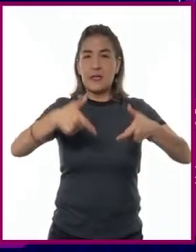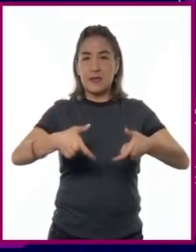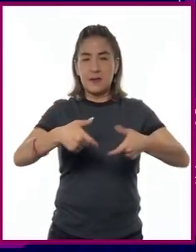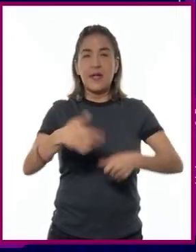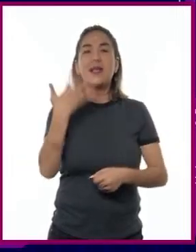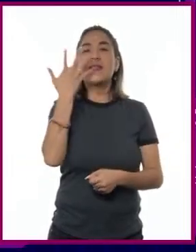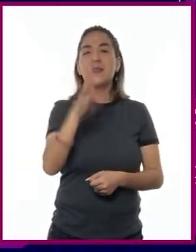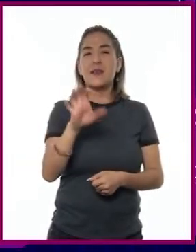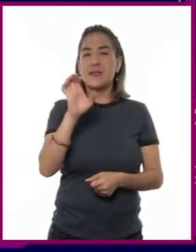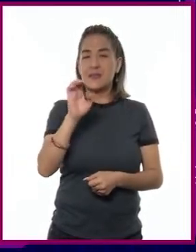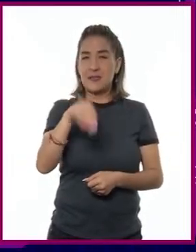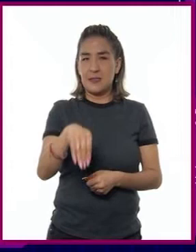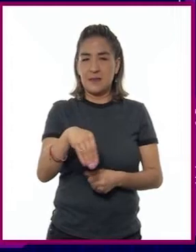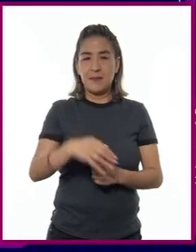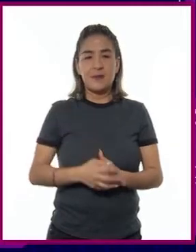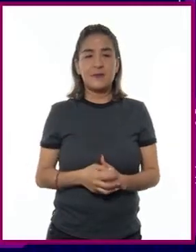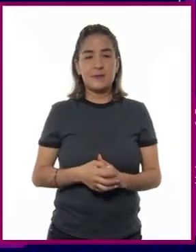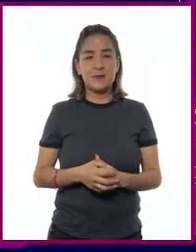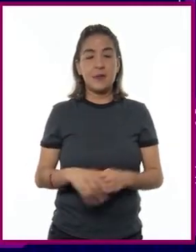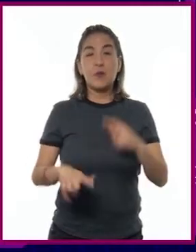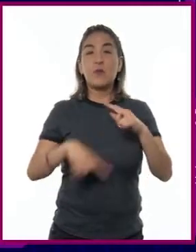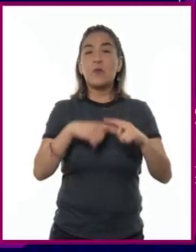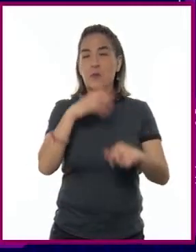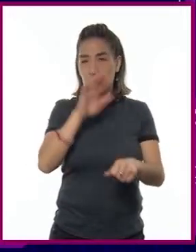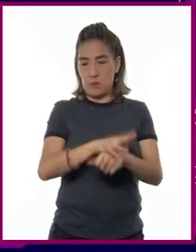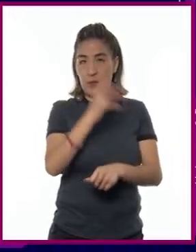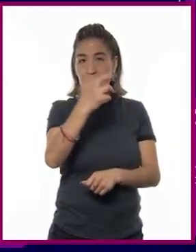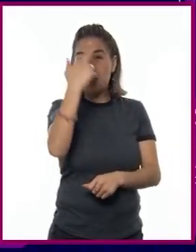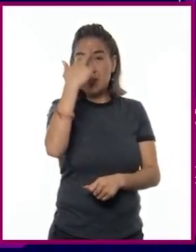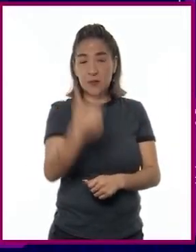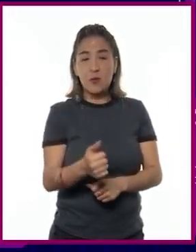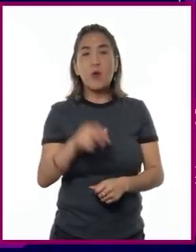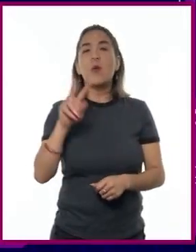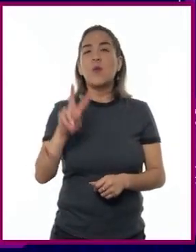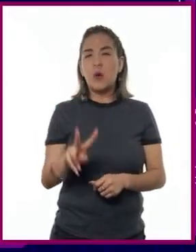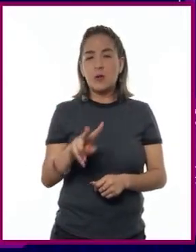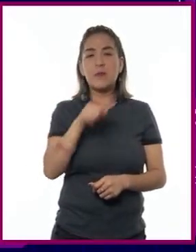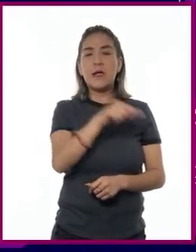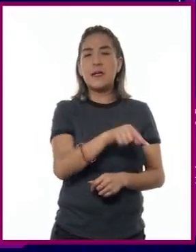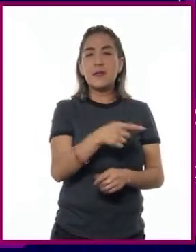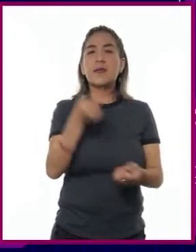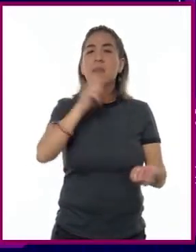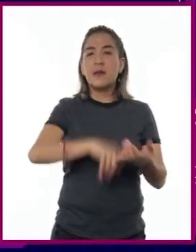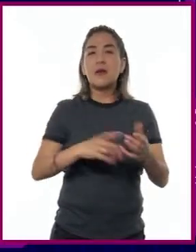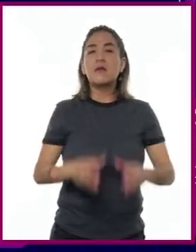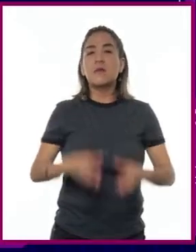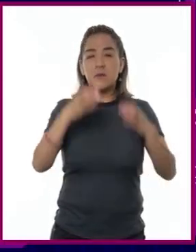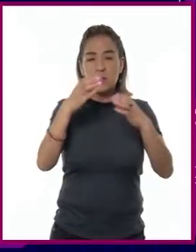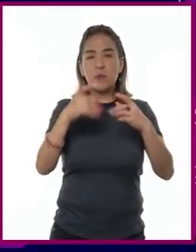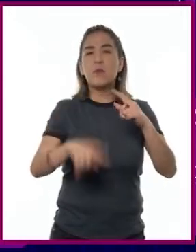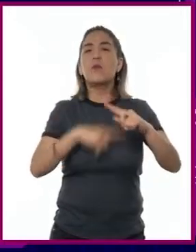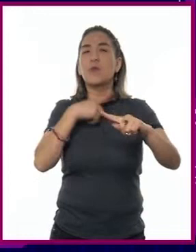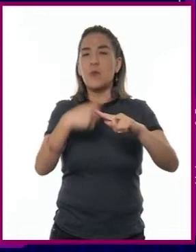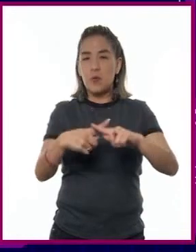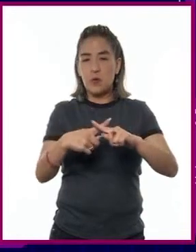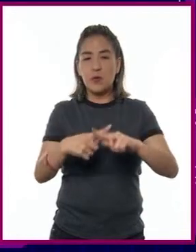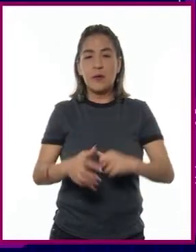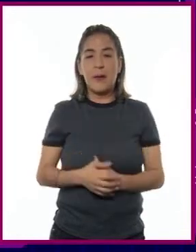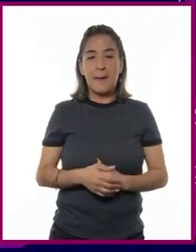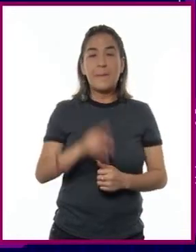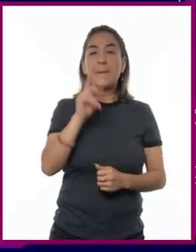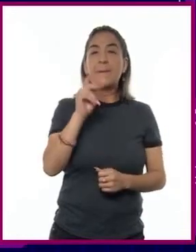10 centímetros. Por tanto, el volumen del recipiente se calcula multiplicando